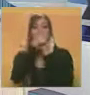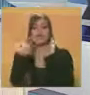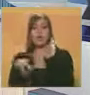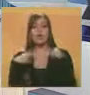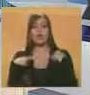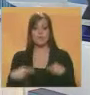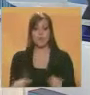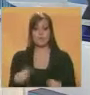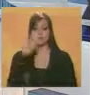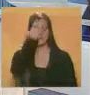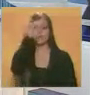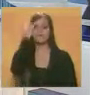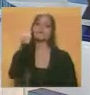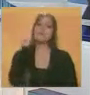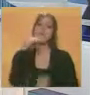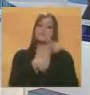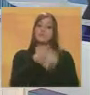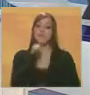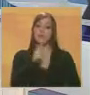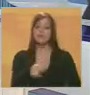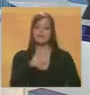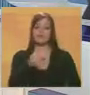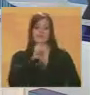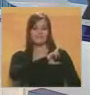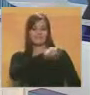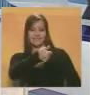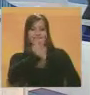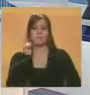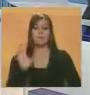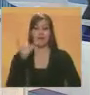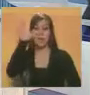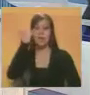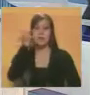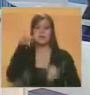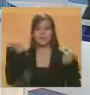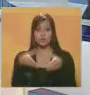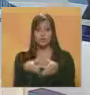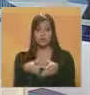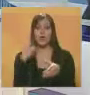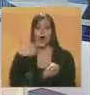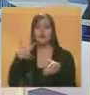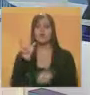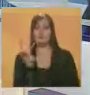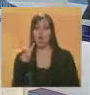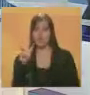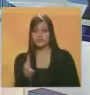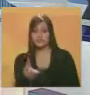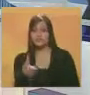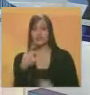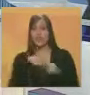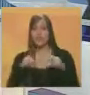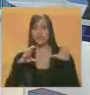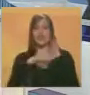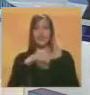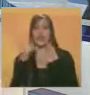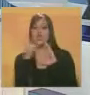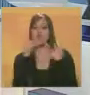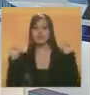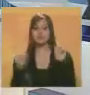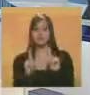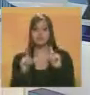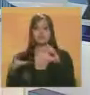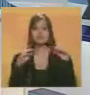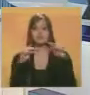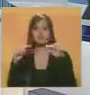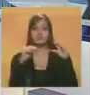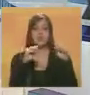humanos. Asimismo, Maldonado aclaró que el máximo tribunal del país convocará una audiencia tanto a Globovisión como a Conatel, donde ambas